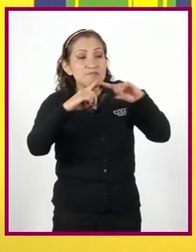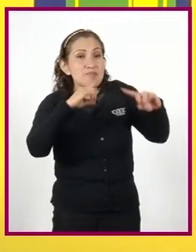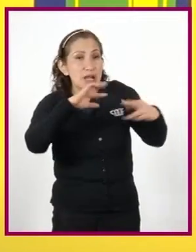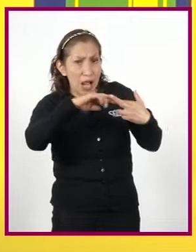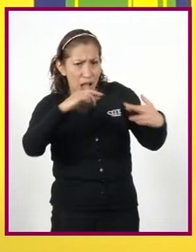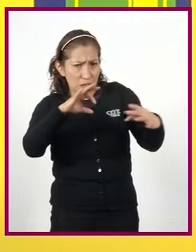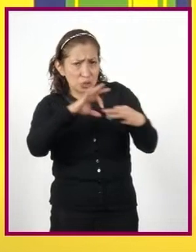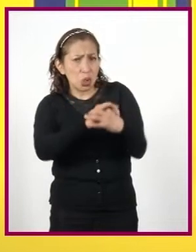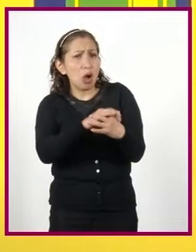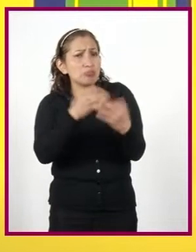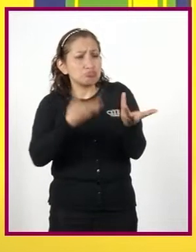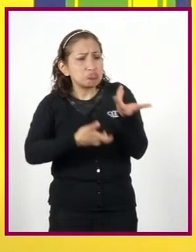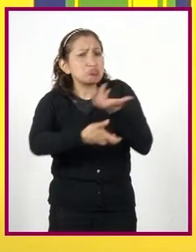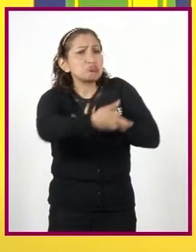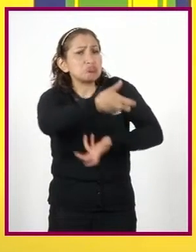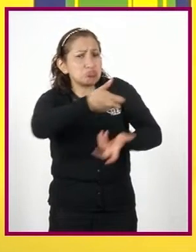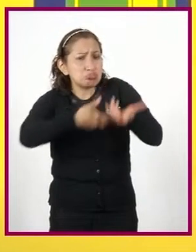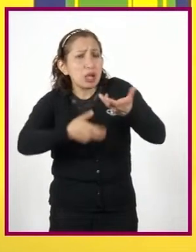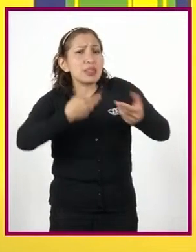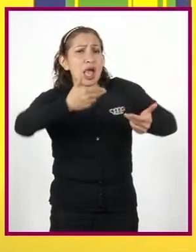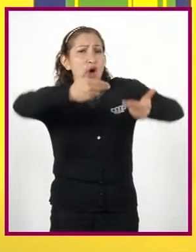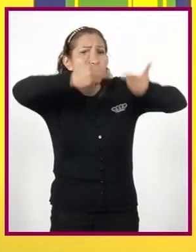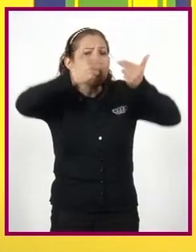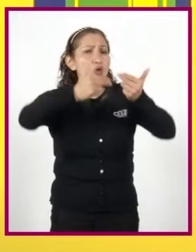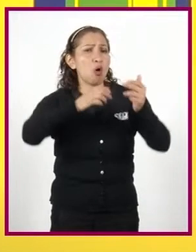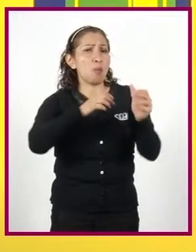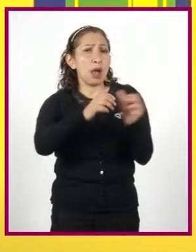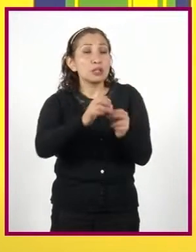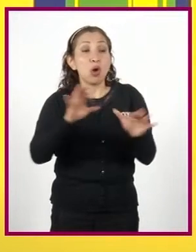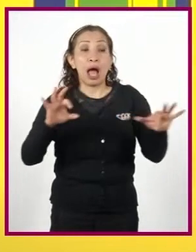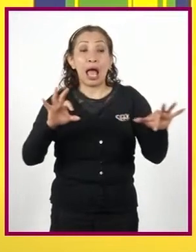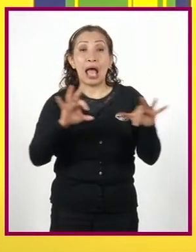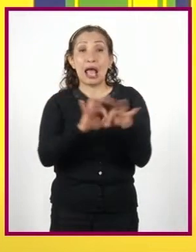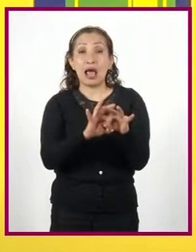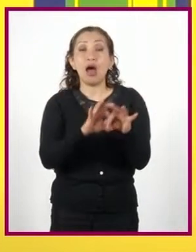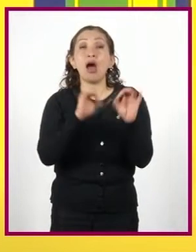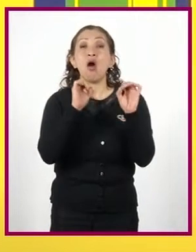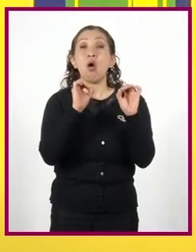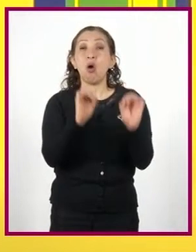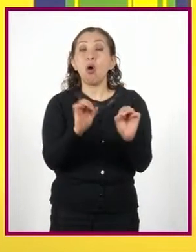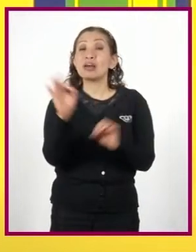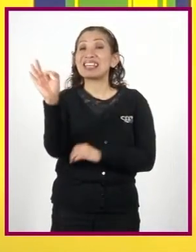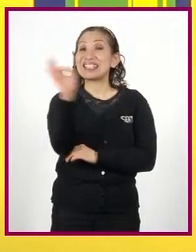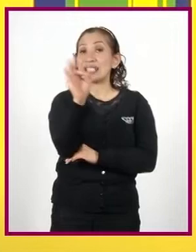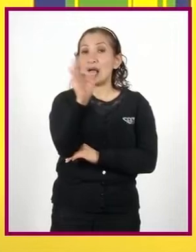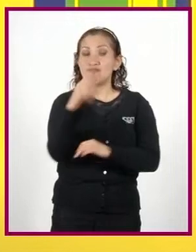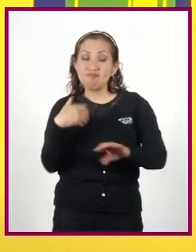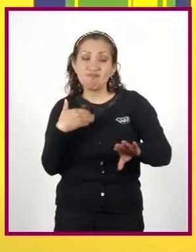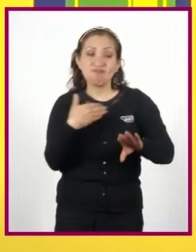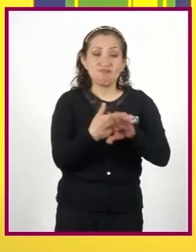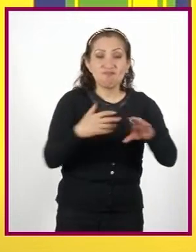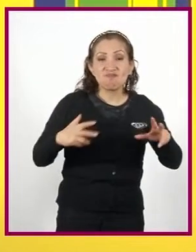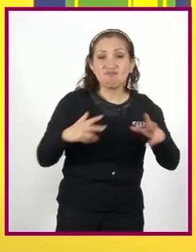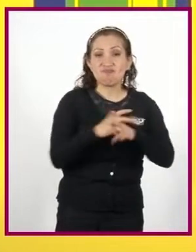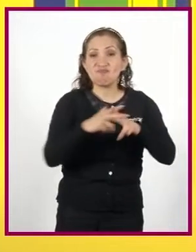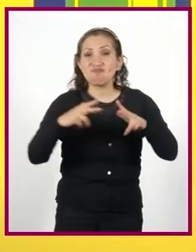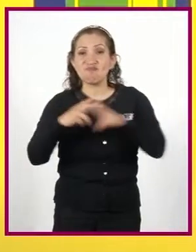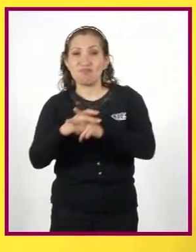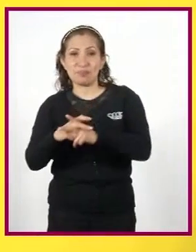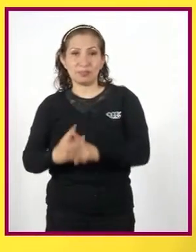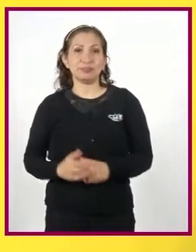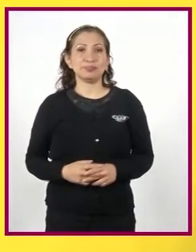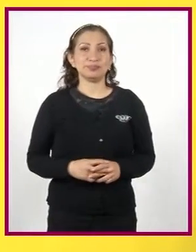relaciones de intercambio comercial, de alianzas e incluso de enfrentamientos